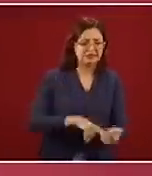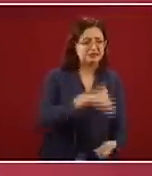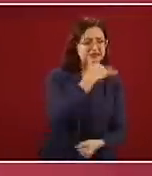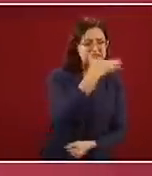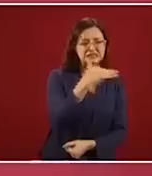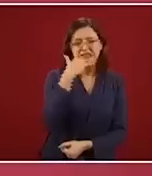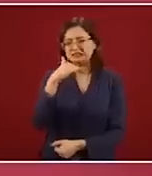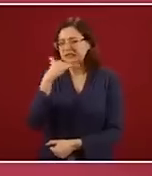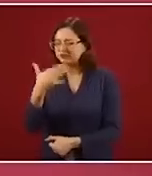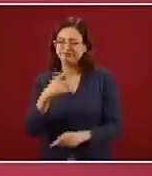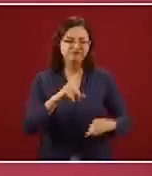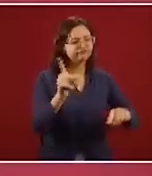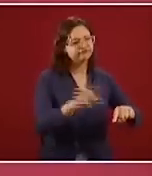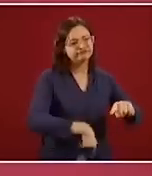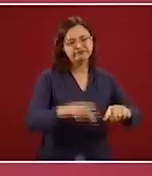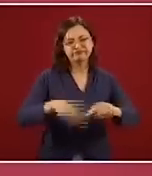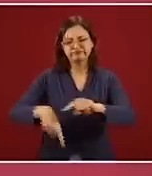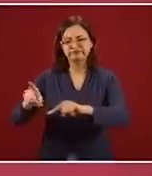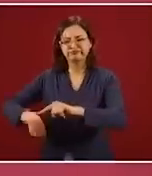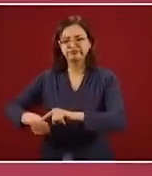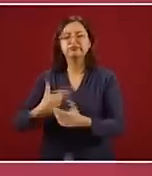termina y eso nos va a permitir